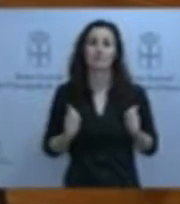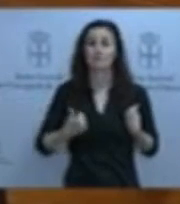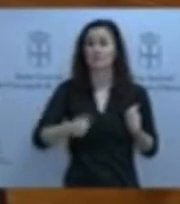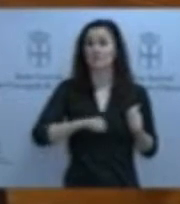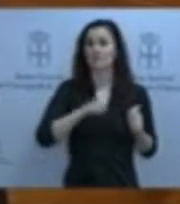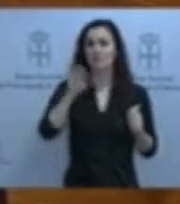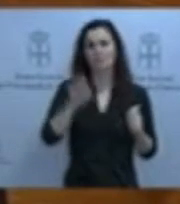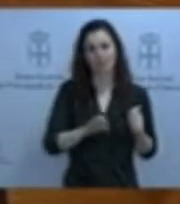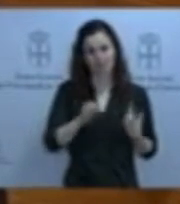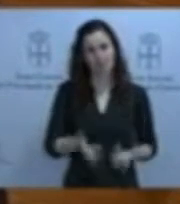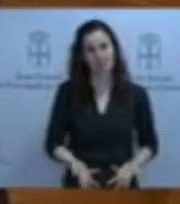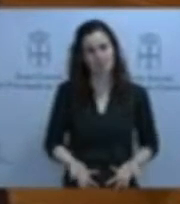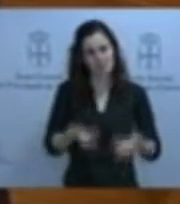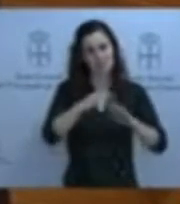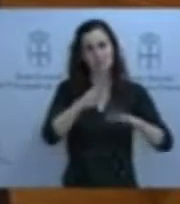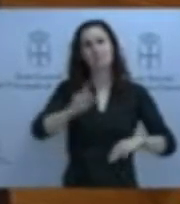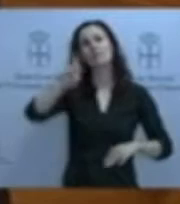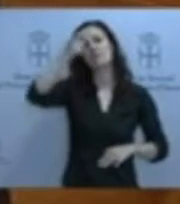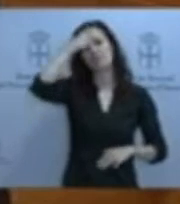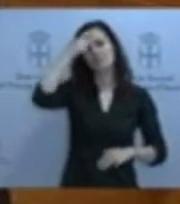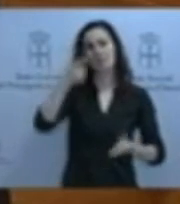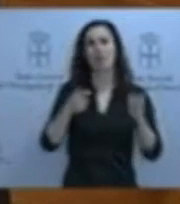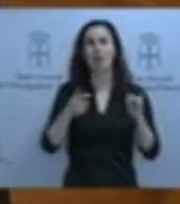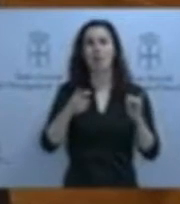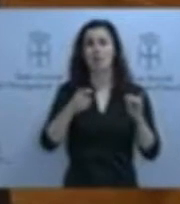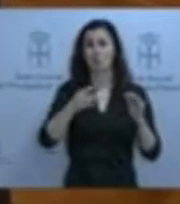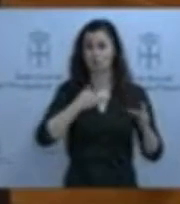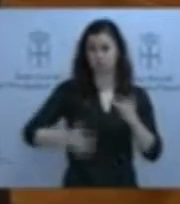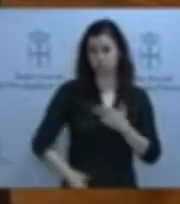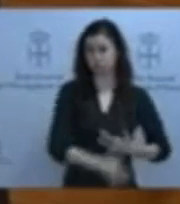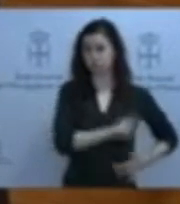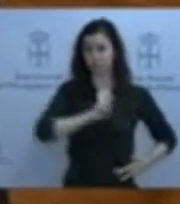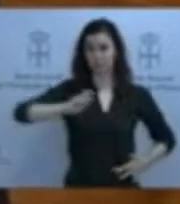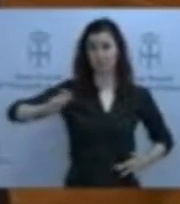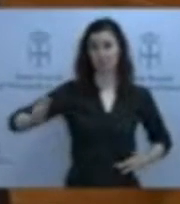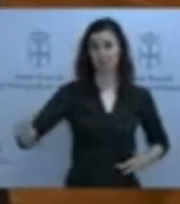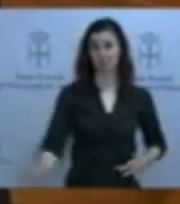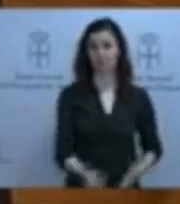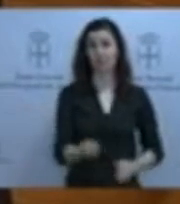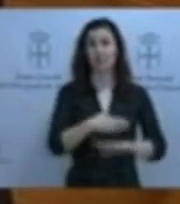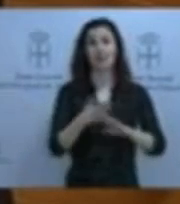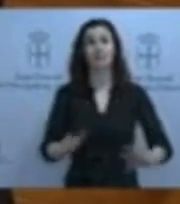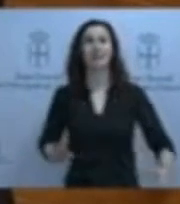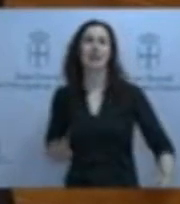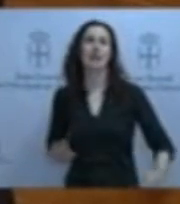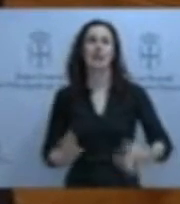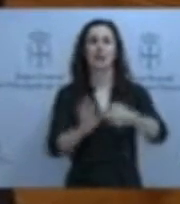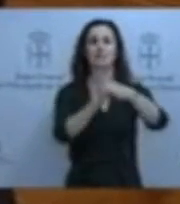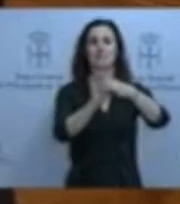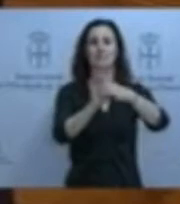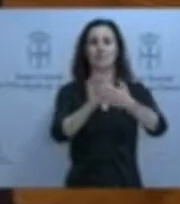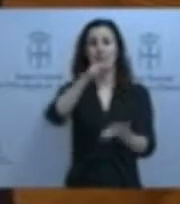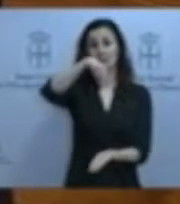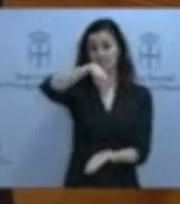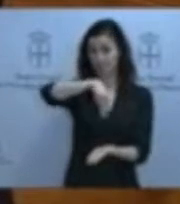porcentaje también son personas enfermas, incluso con pluripatologías diversas, y que a ellas se les asocia la presencia